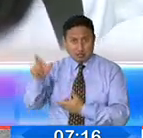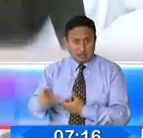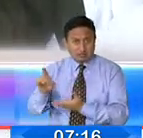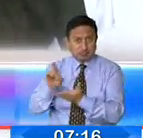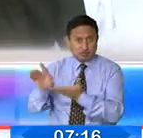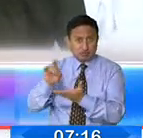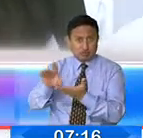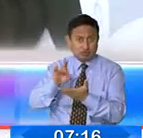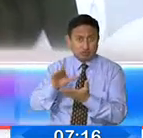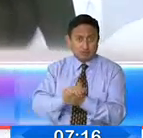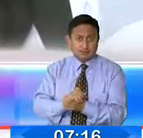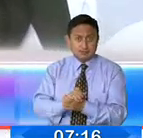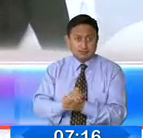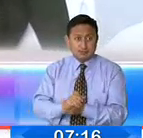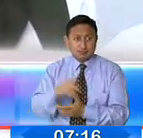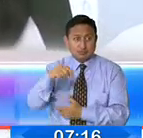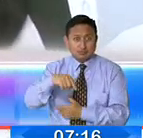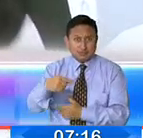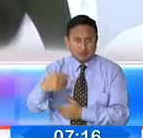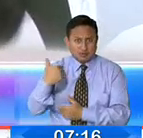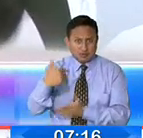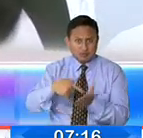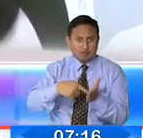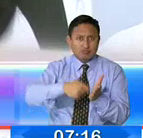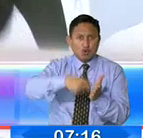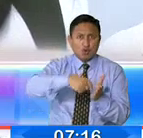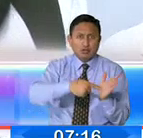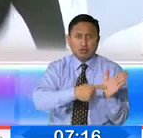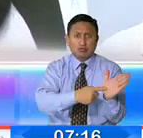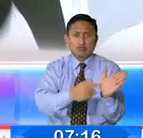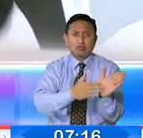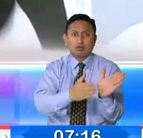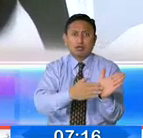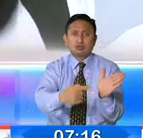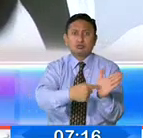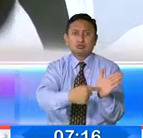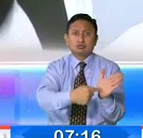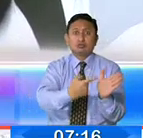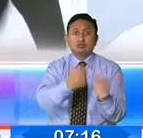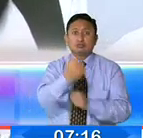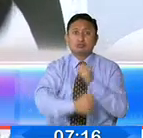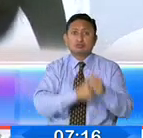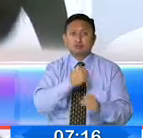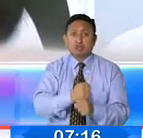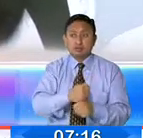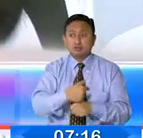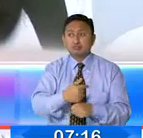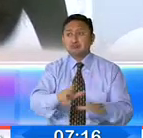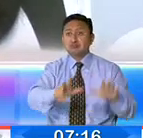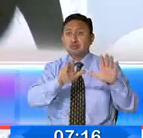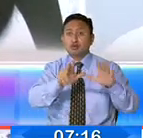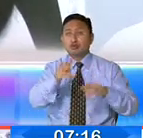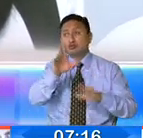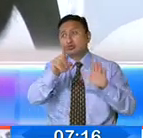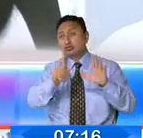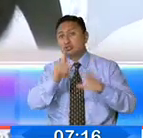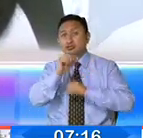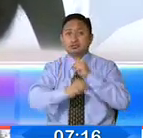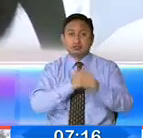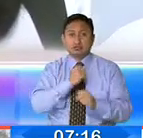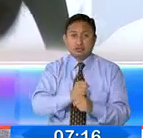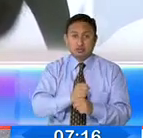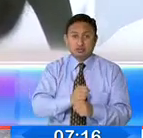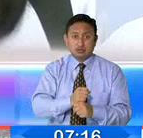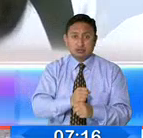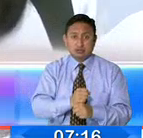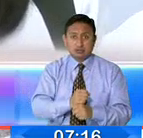desvinculado. Teniendo nosotros un contrato legalmente firmado por varios años, unos de 8, unos de 6, sí, regido